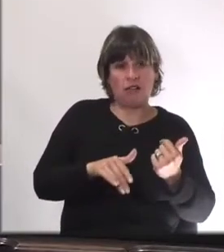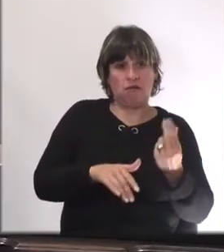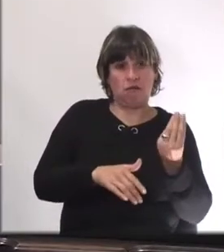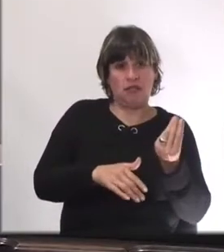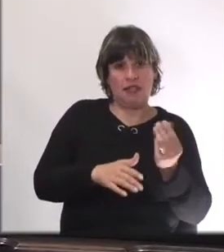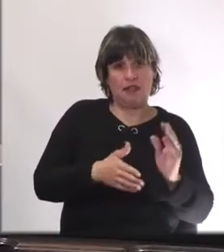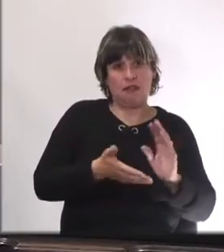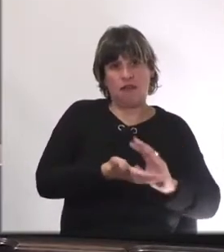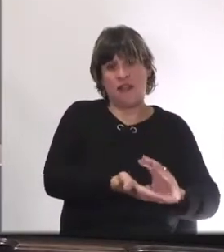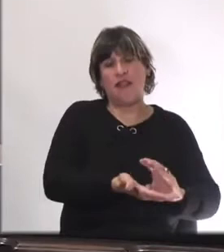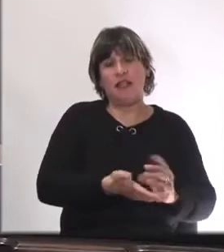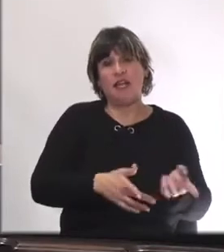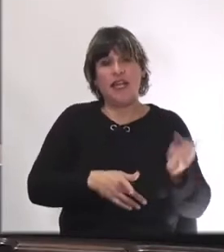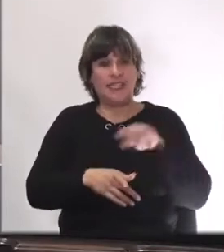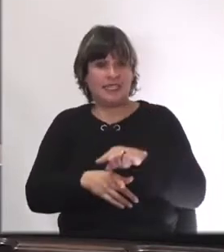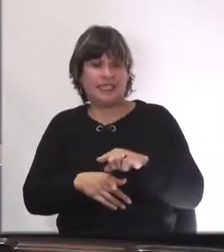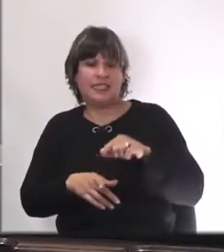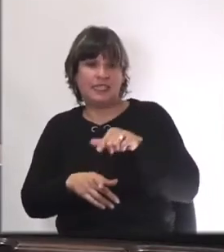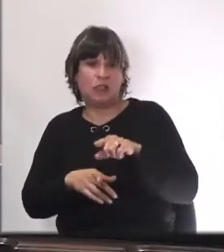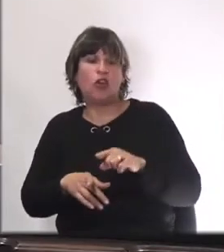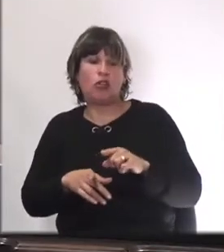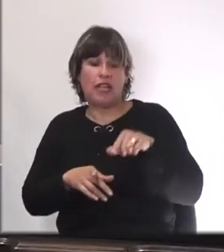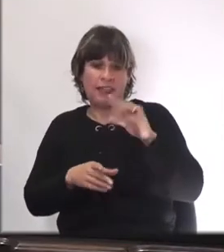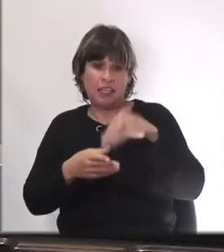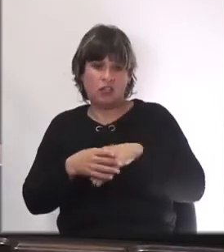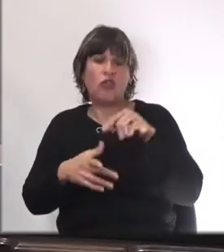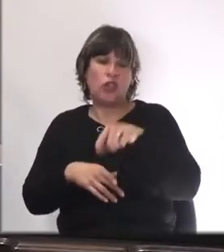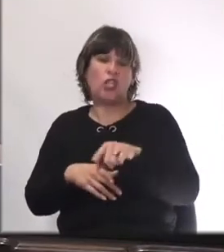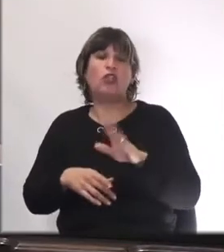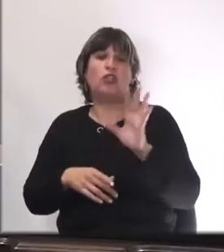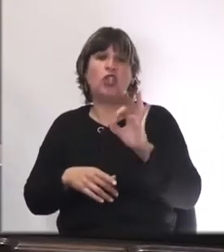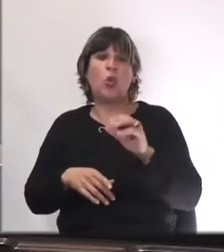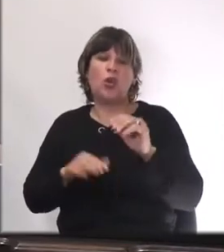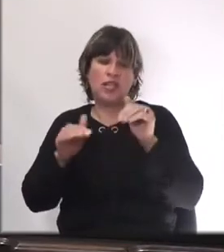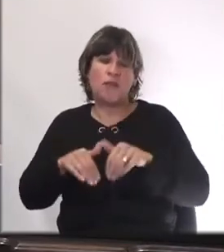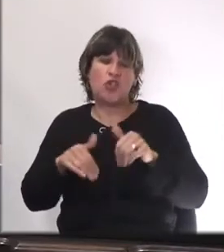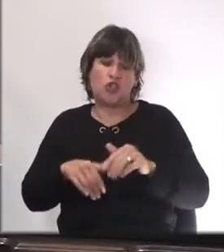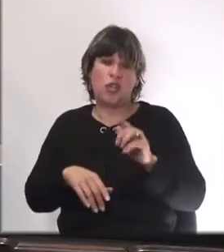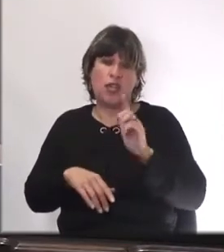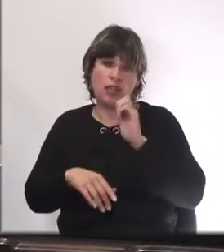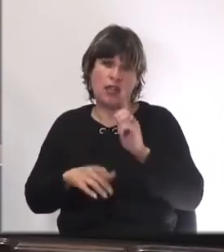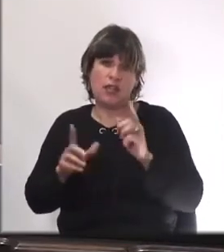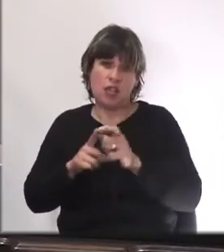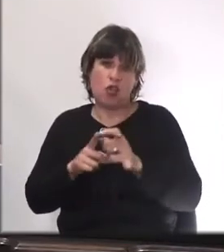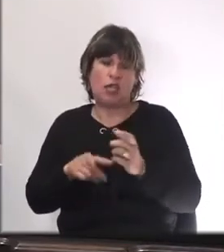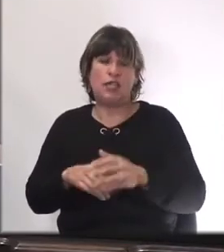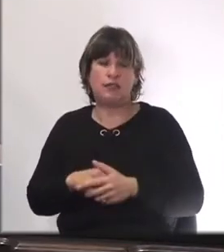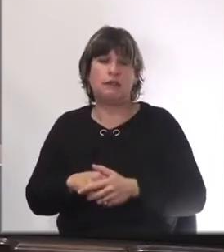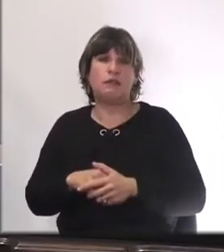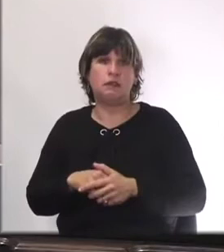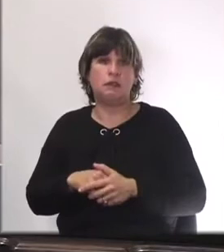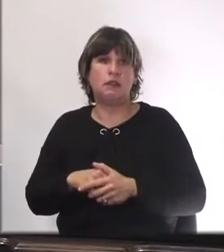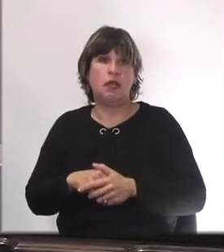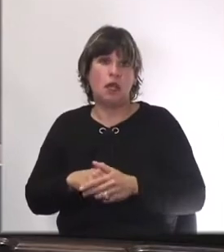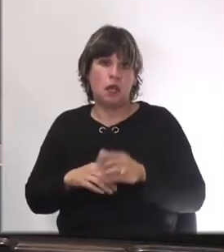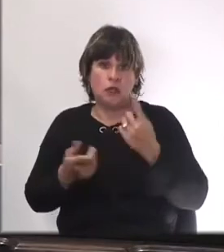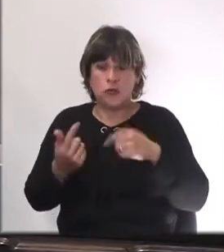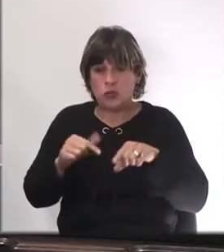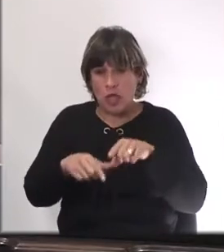sea, la financiación se hace contra estos 50 millones de pesos, de dólares. Con lo cual, ahí tenemos